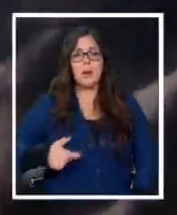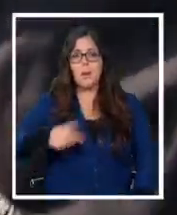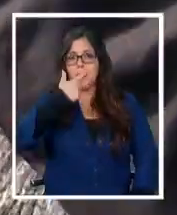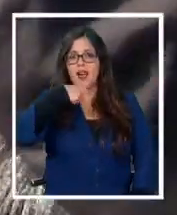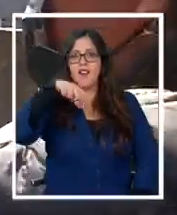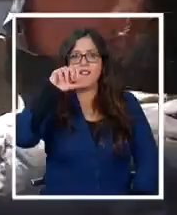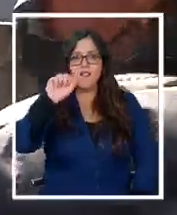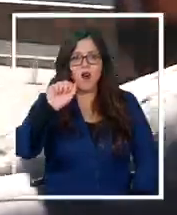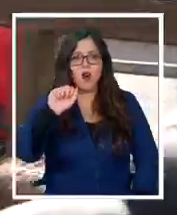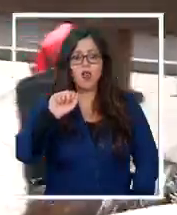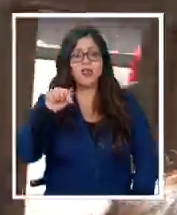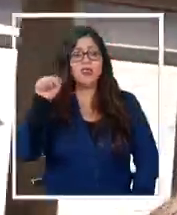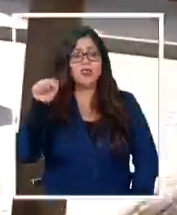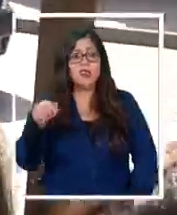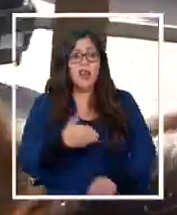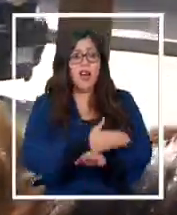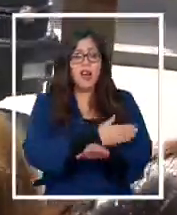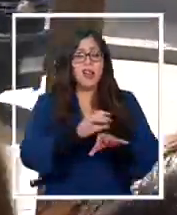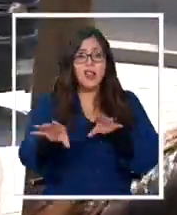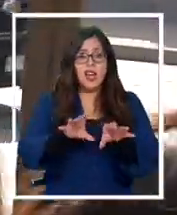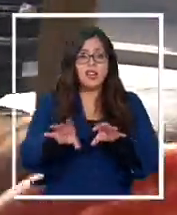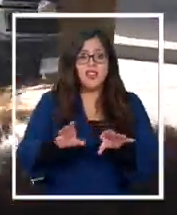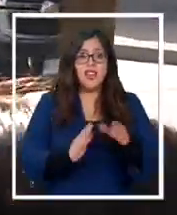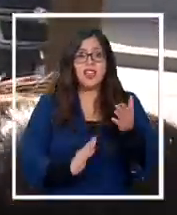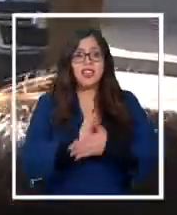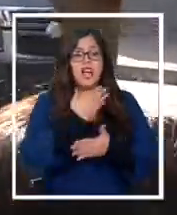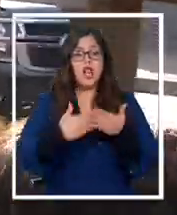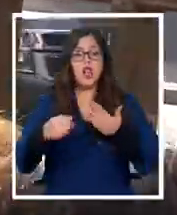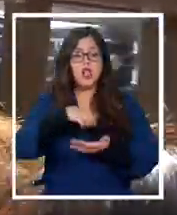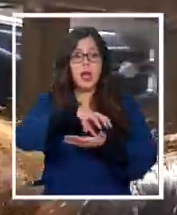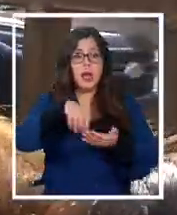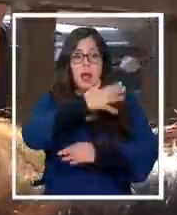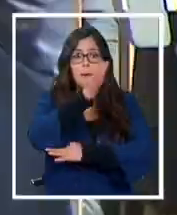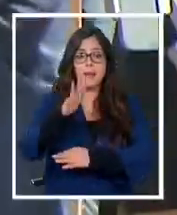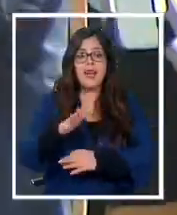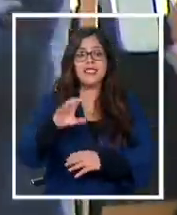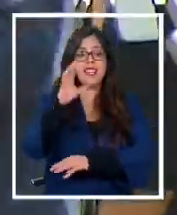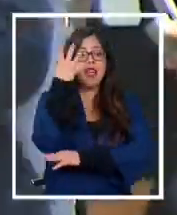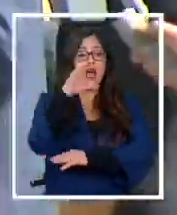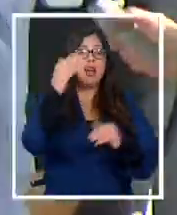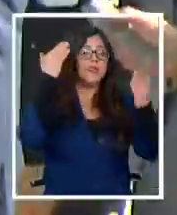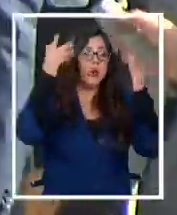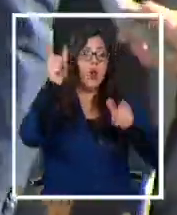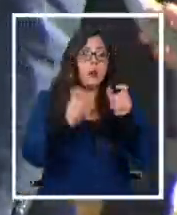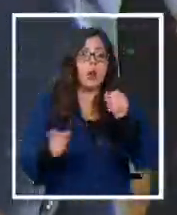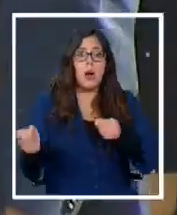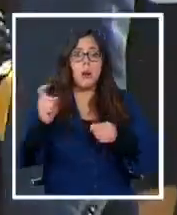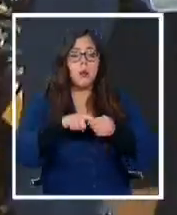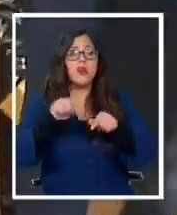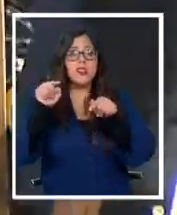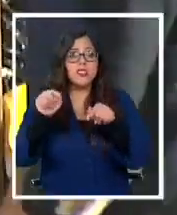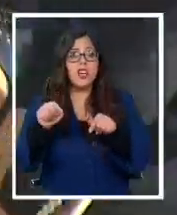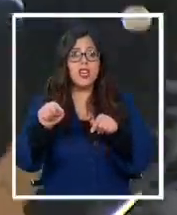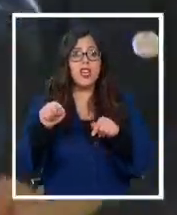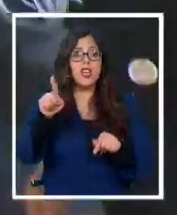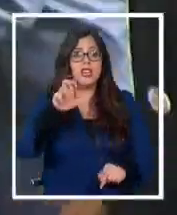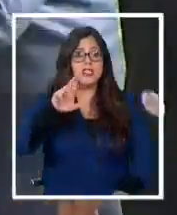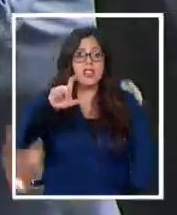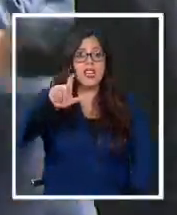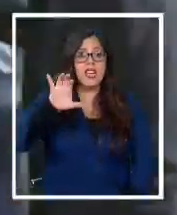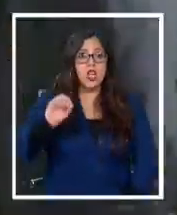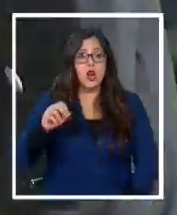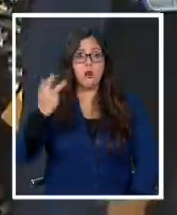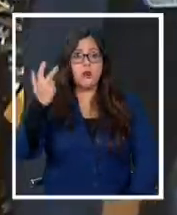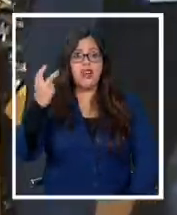gabriel boric en la antesala de la actividad inicial en la plaza de la serena saludaba adherentes fue ahí que sergio moreno a raya